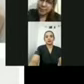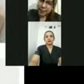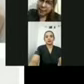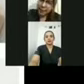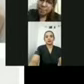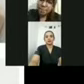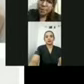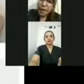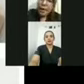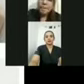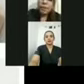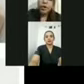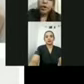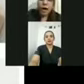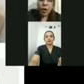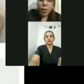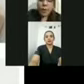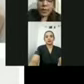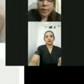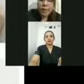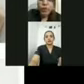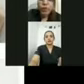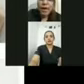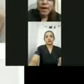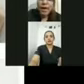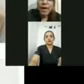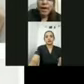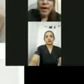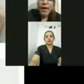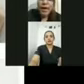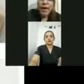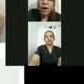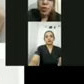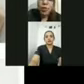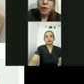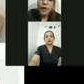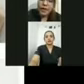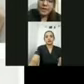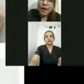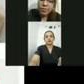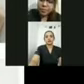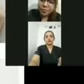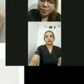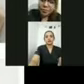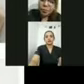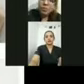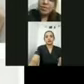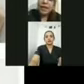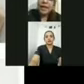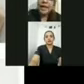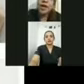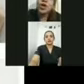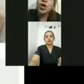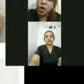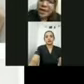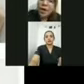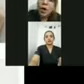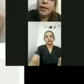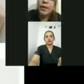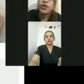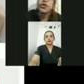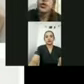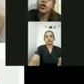la aritmética. Por otro lado, tenemos que, como diferencia, que los errores